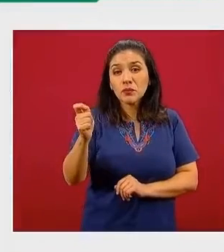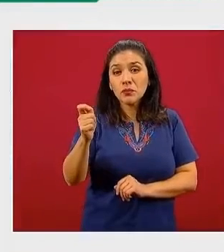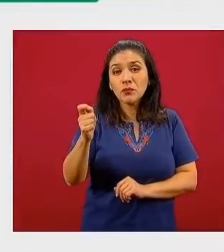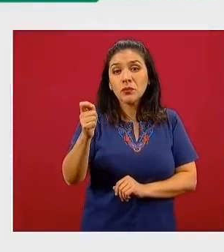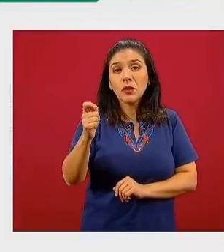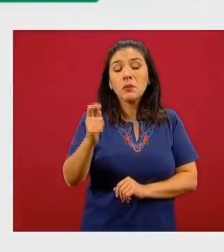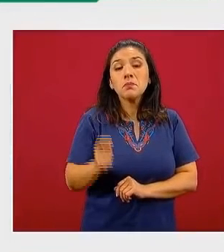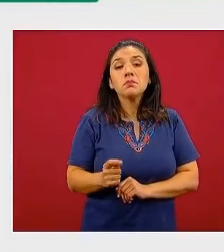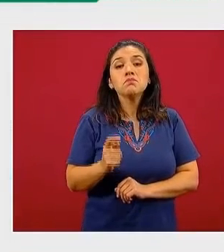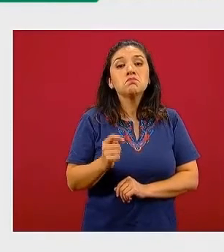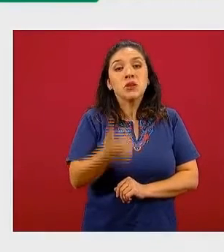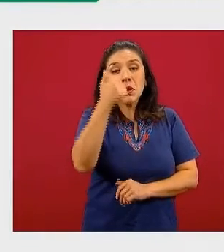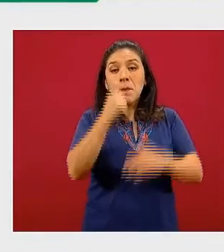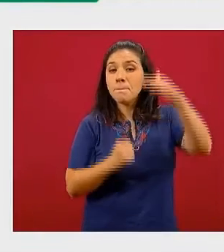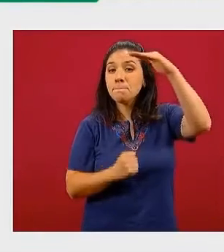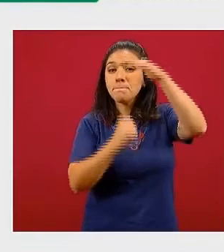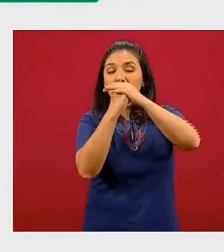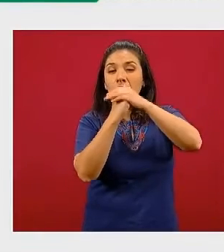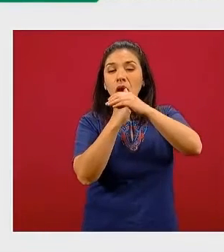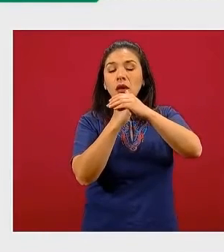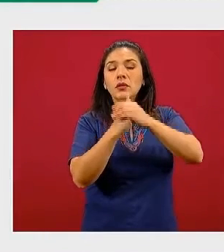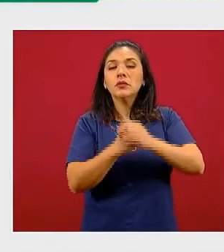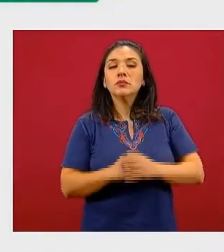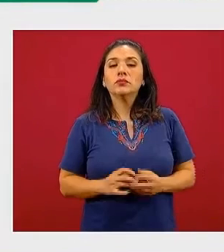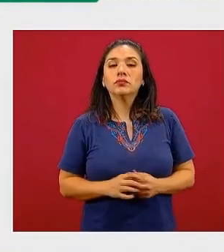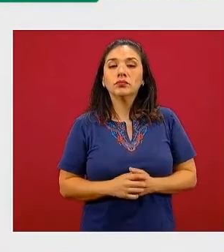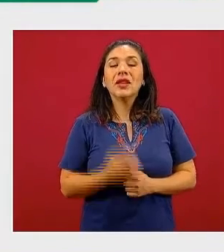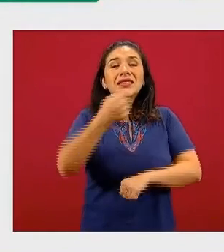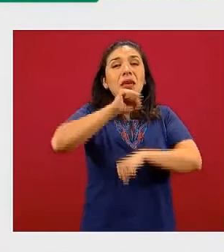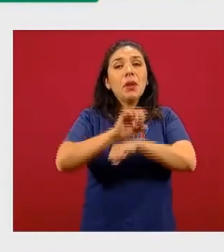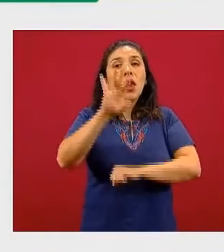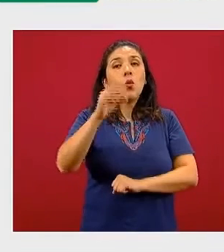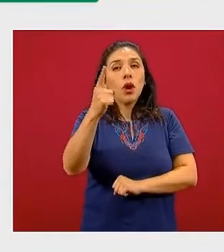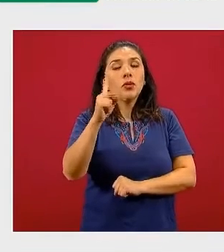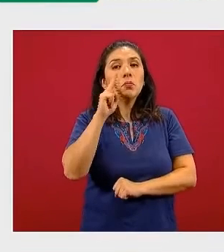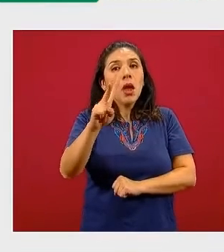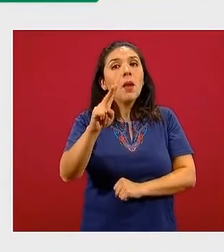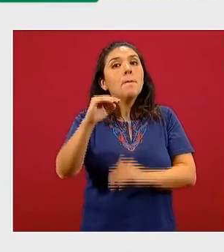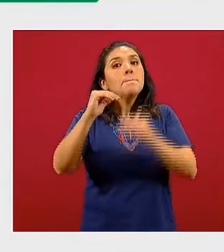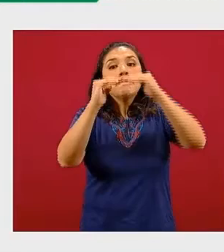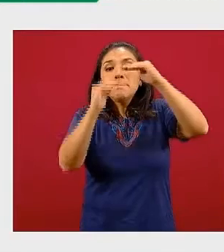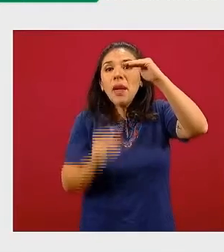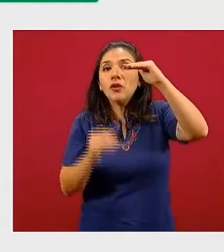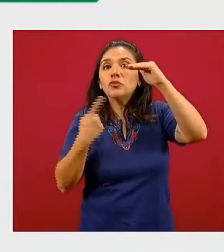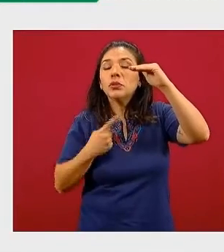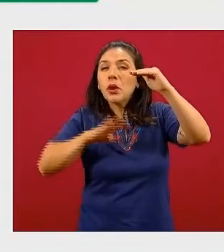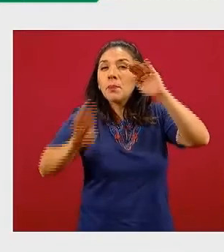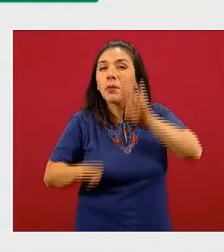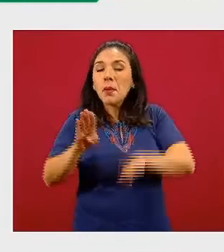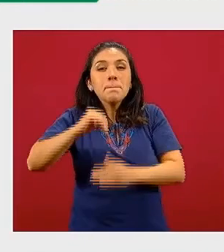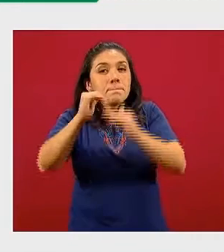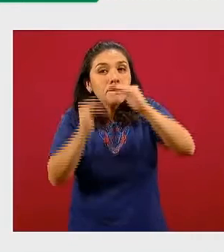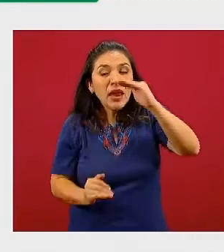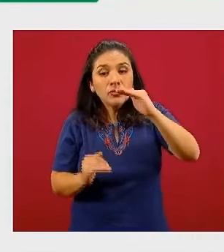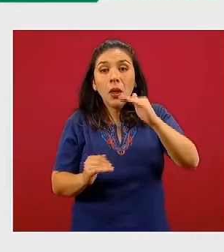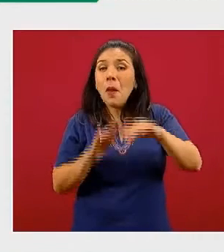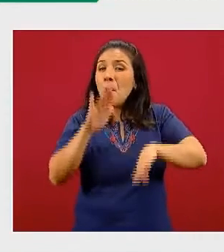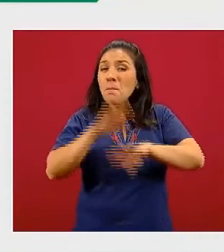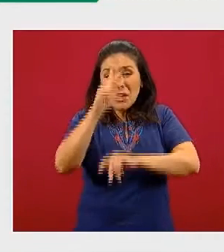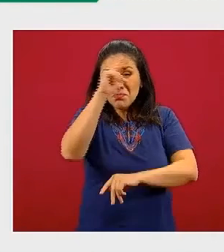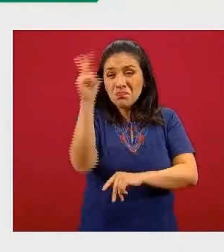llegamos a un punto de máxima reducción en la semana 41, habiendo tenido el punto máximo en la semana